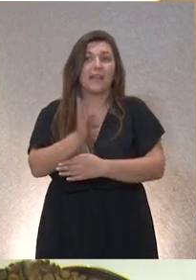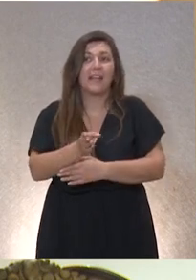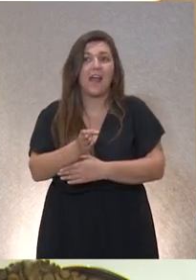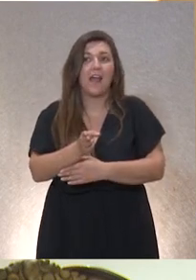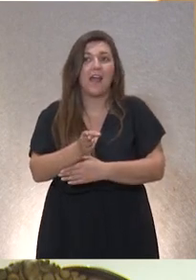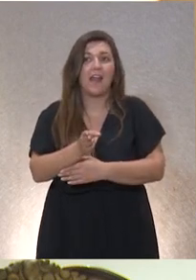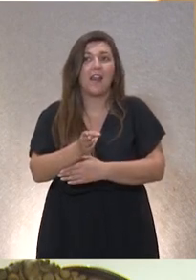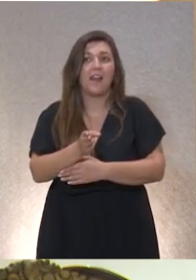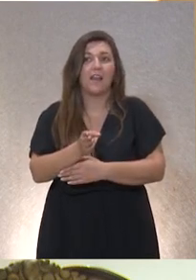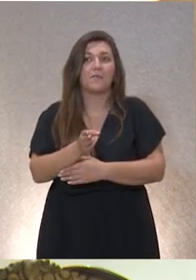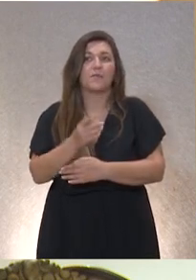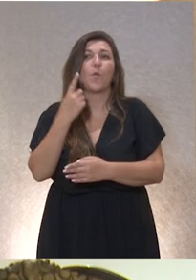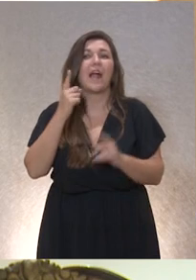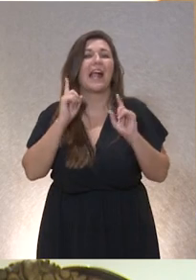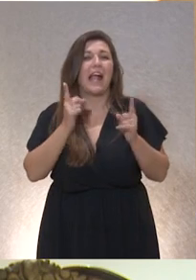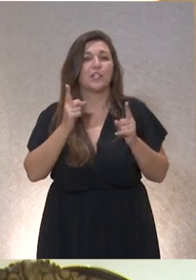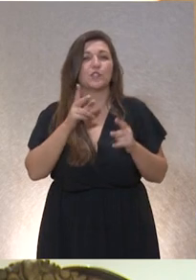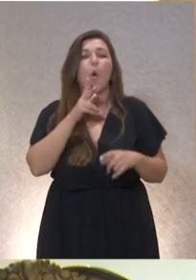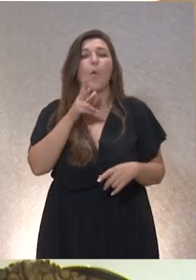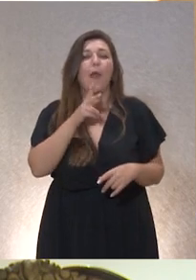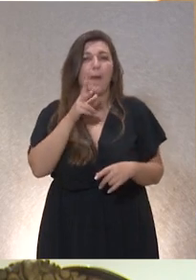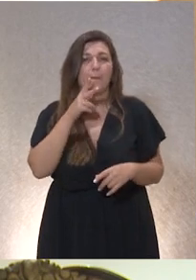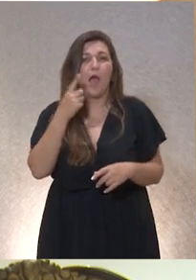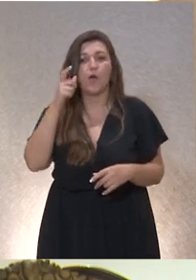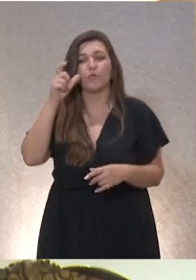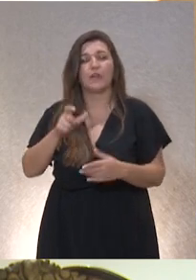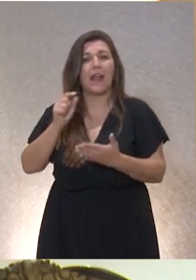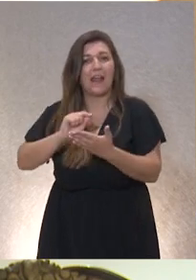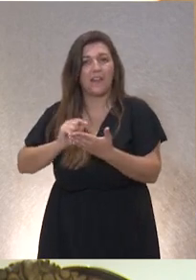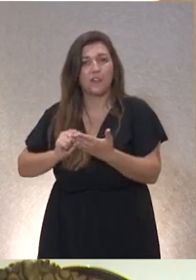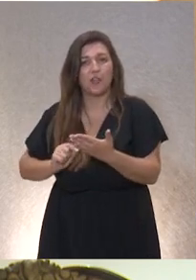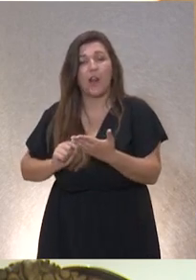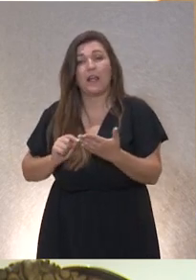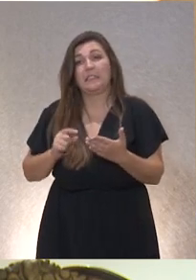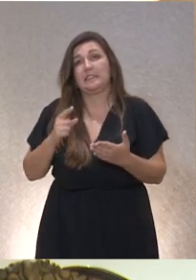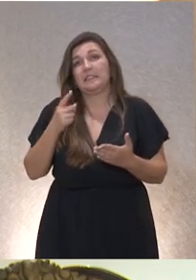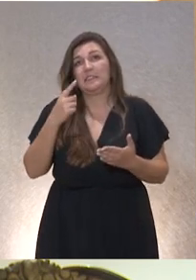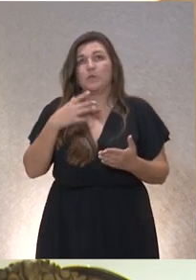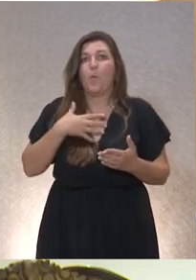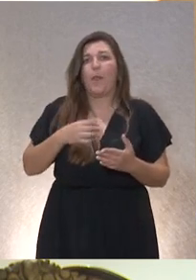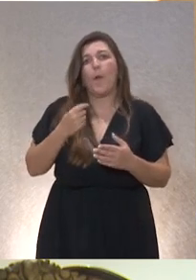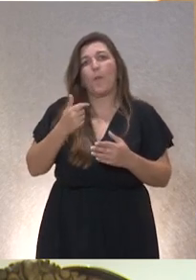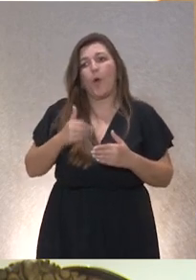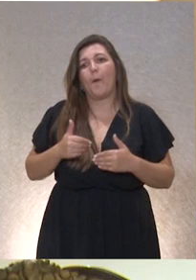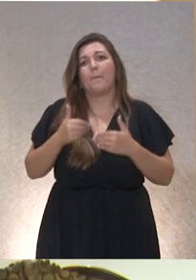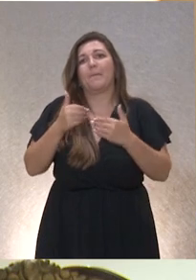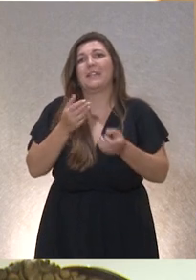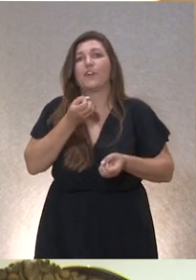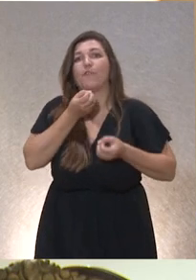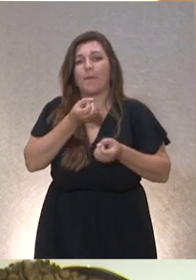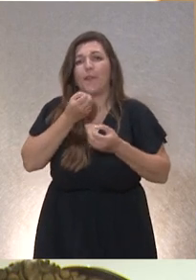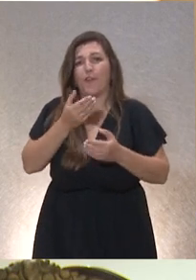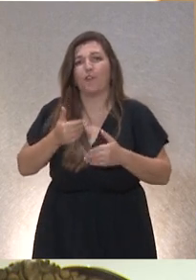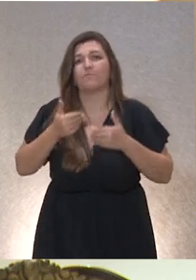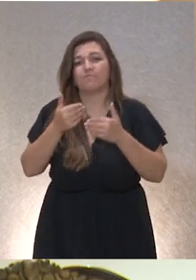en un caso en huelva de una redactora que probablemente vamos Seguramente se extralimitó en su información